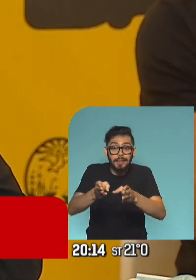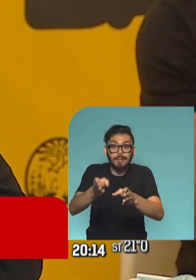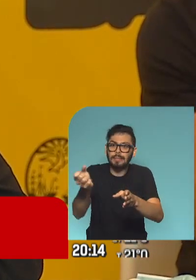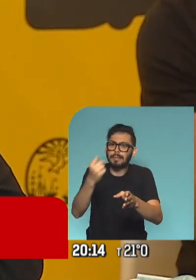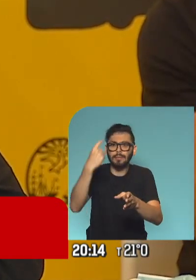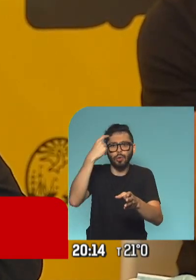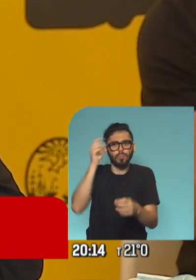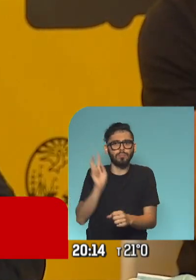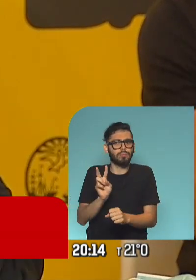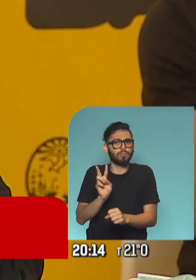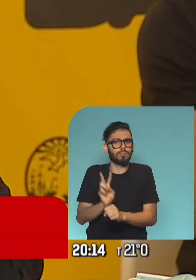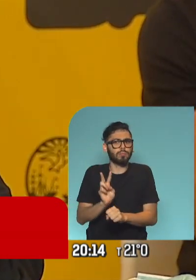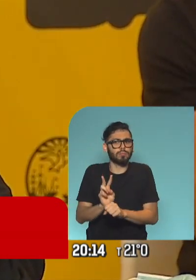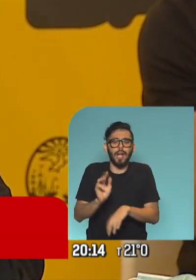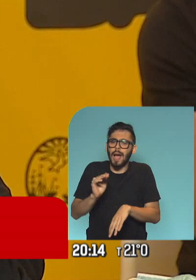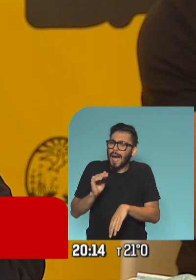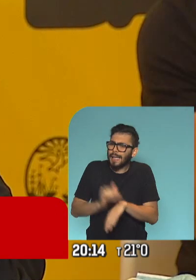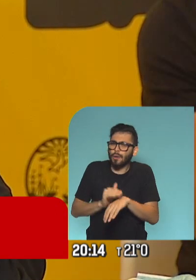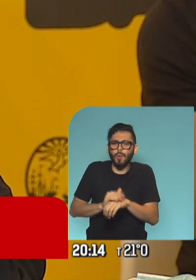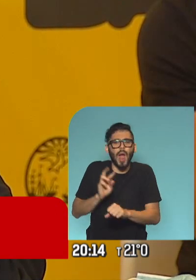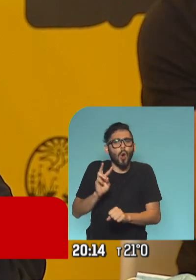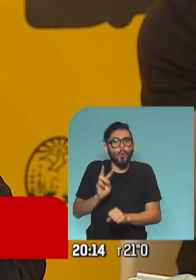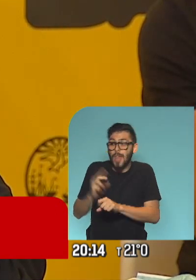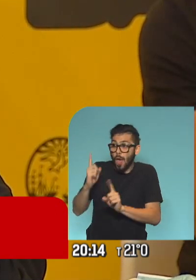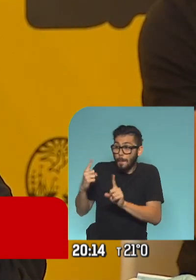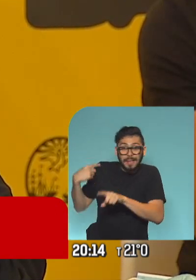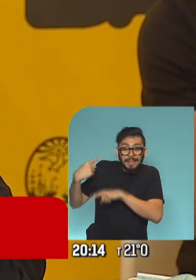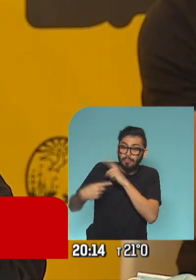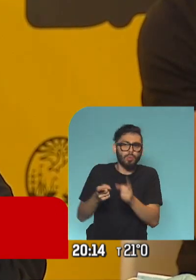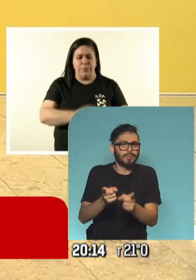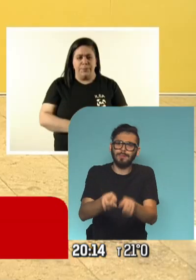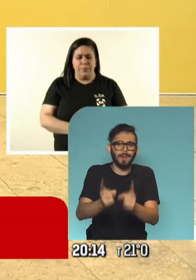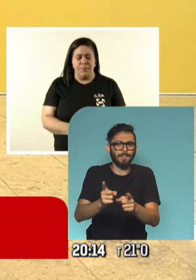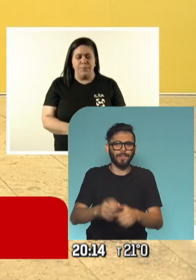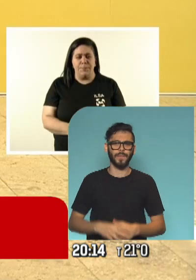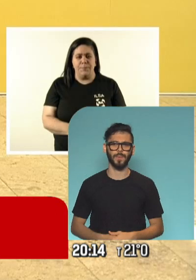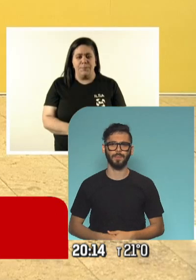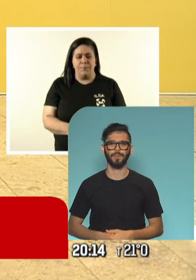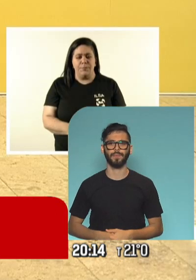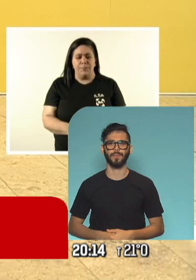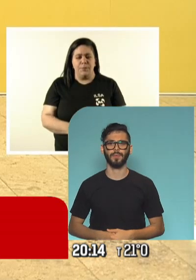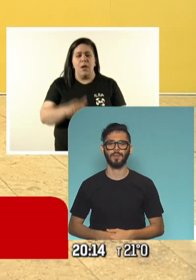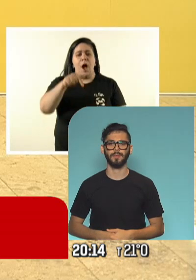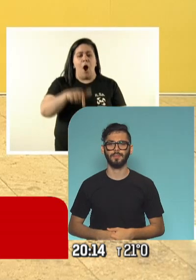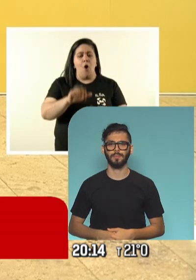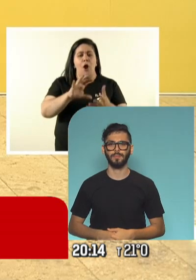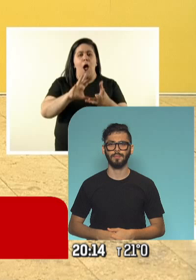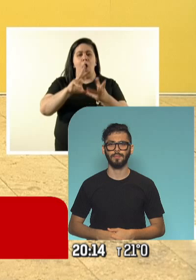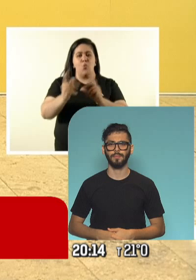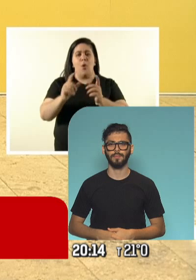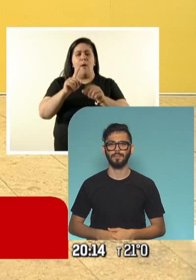prudentes y tenemos que seguir con la responsabilidad y cuidado que hemos tenido hasta ahora. Bueno, vamos a ver las nuevas medidas para esta etapa.